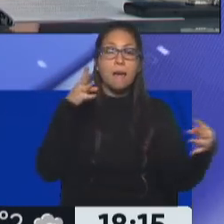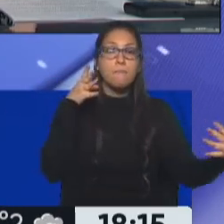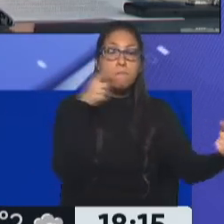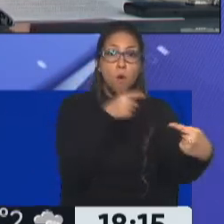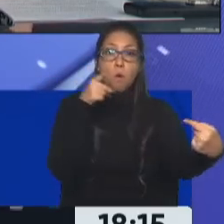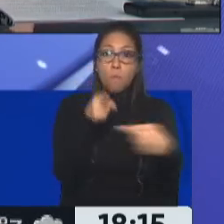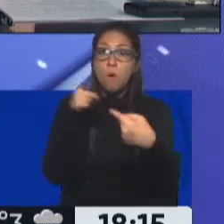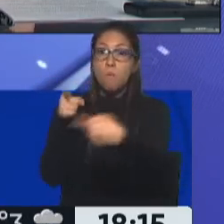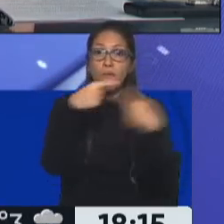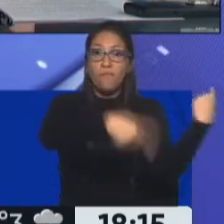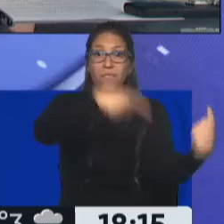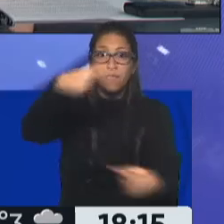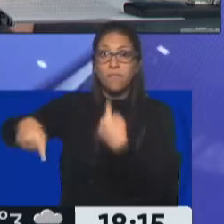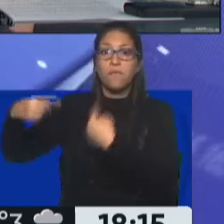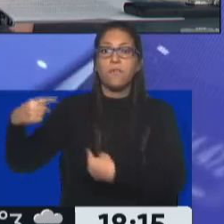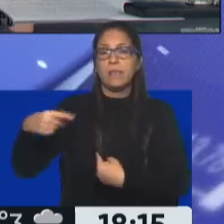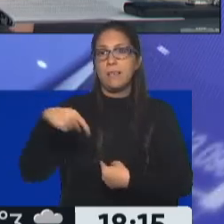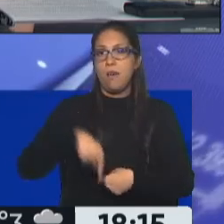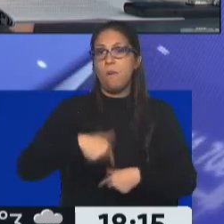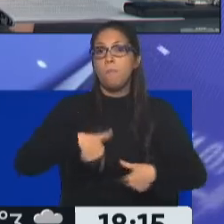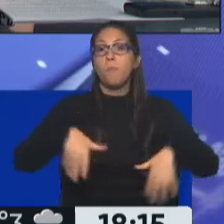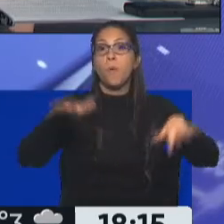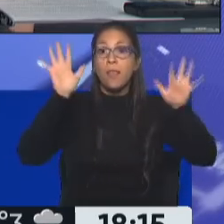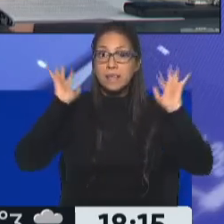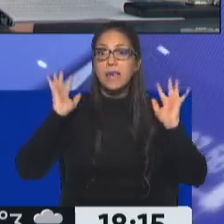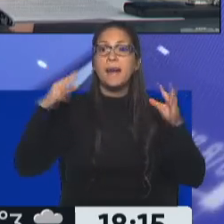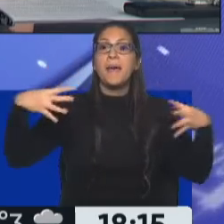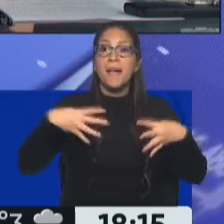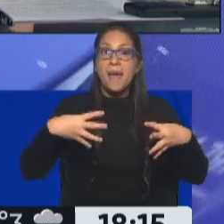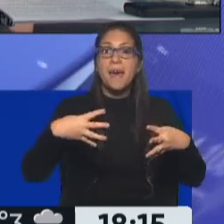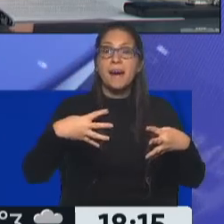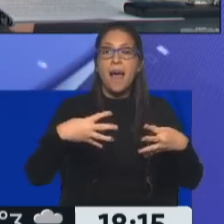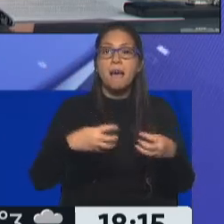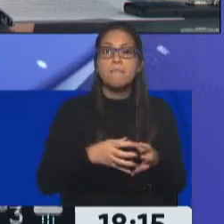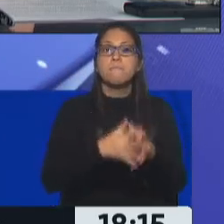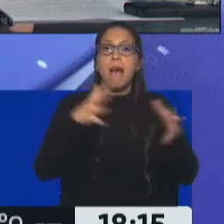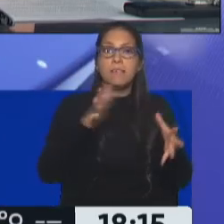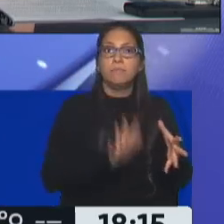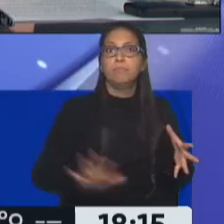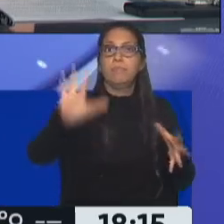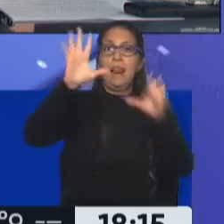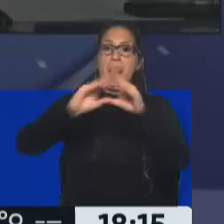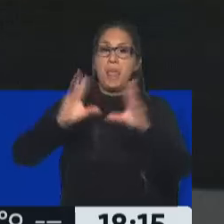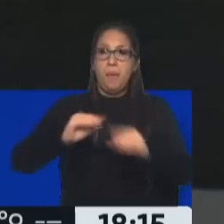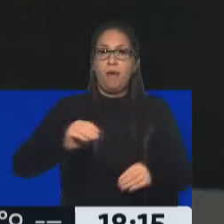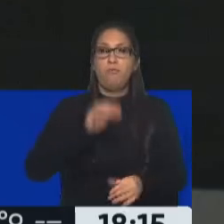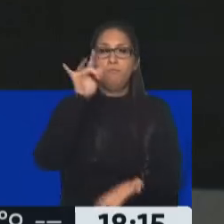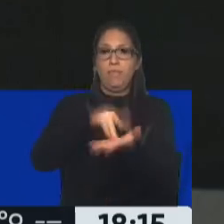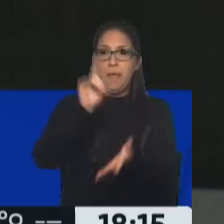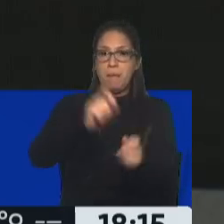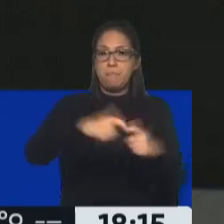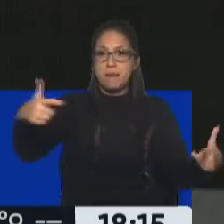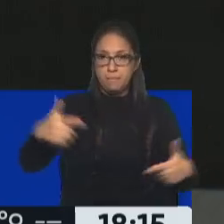este contexto con la tensión y la posibilidad de que la guerra se extienda también al Líbano. Bueno, una situación realmente